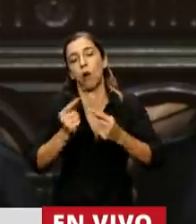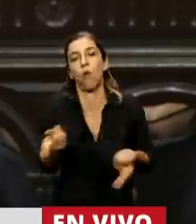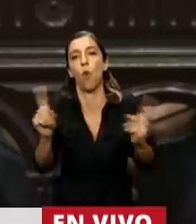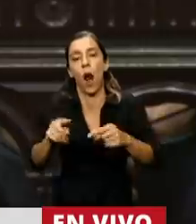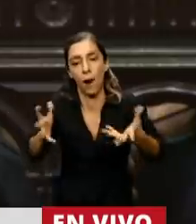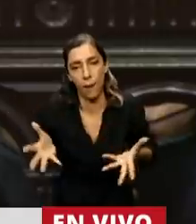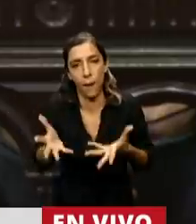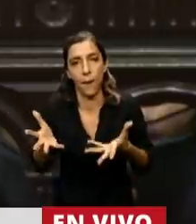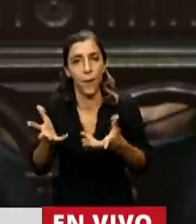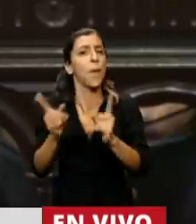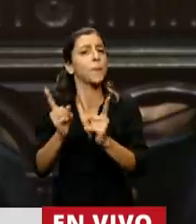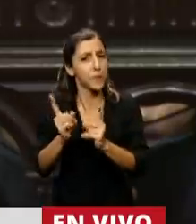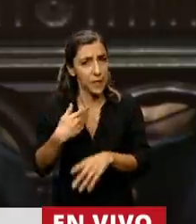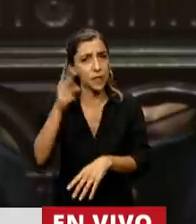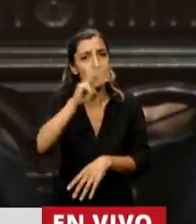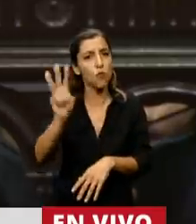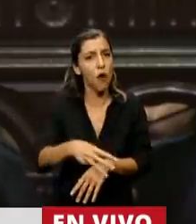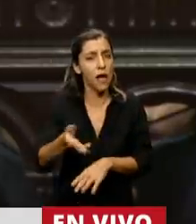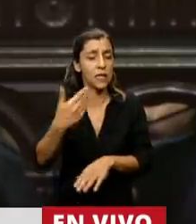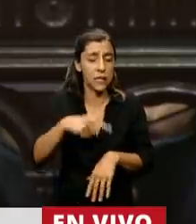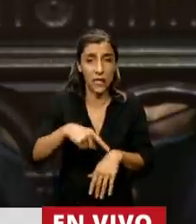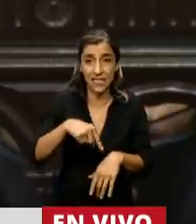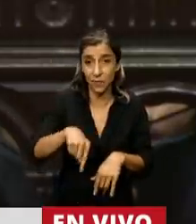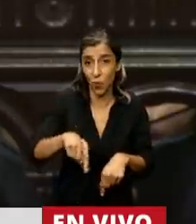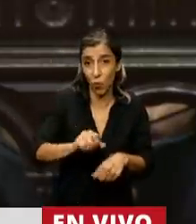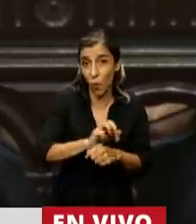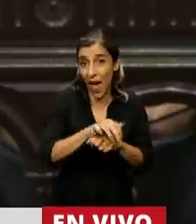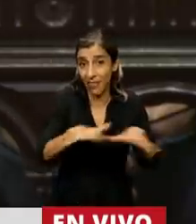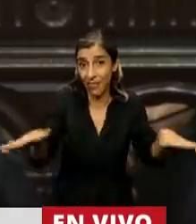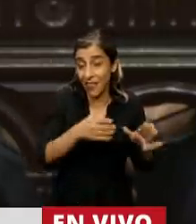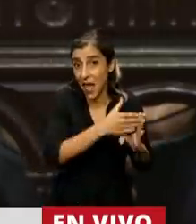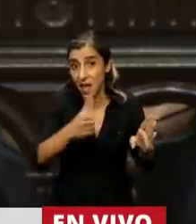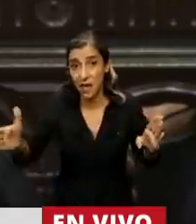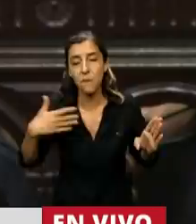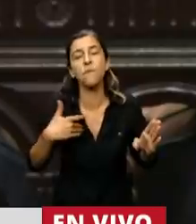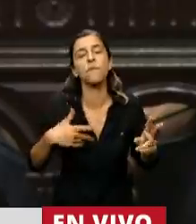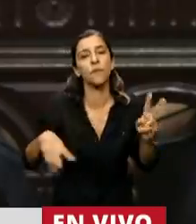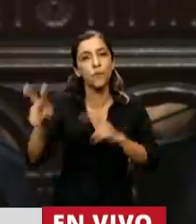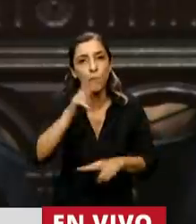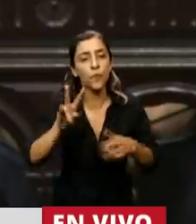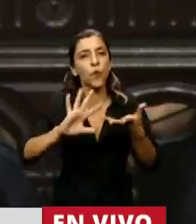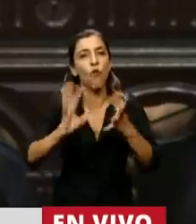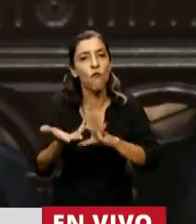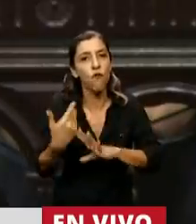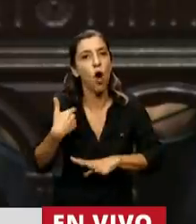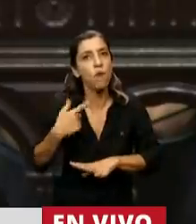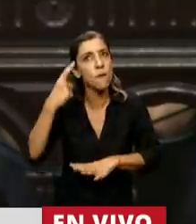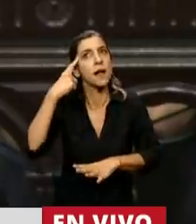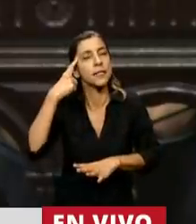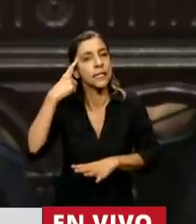more y hero en esta pandemia de manera inteligente sensible y humana